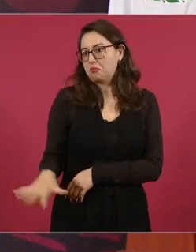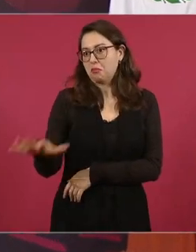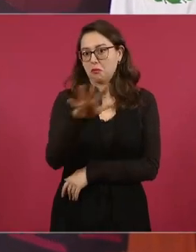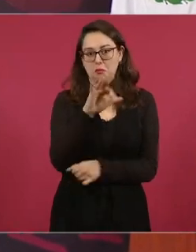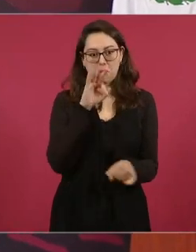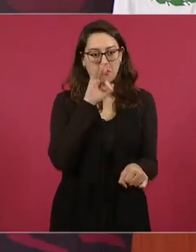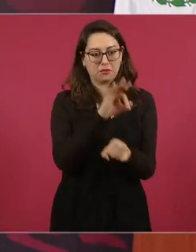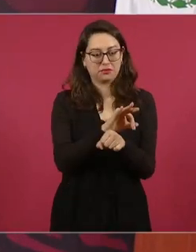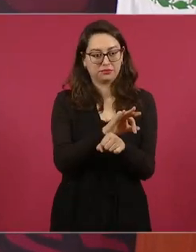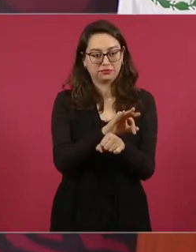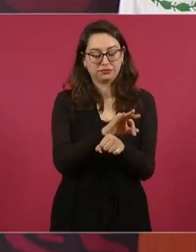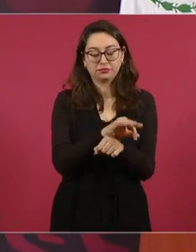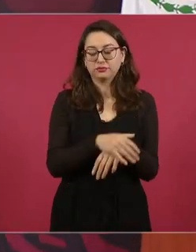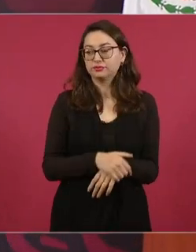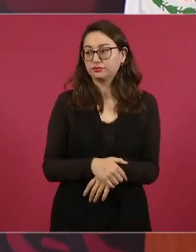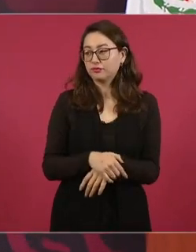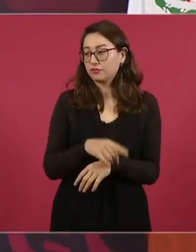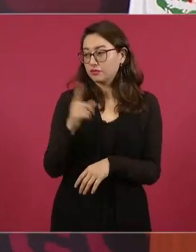Entonces, hablo con dos